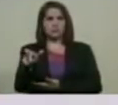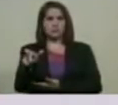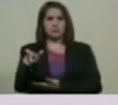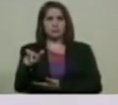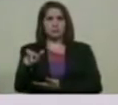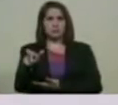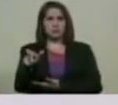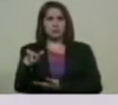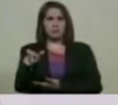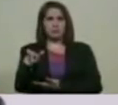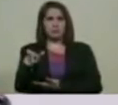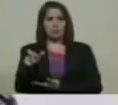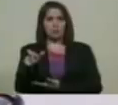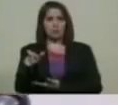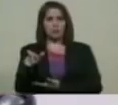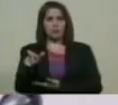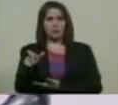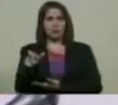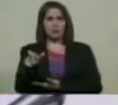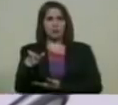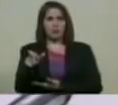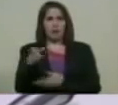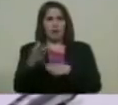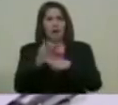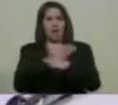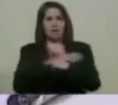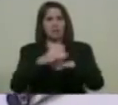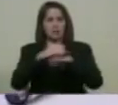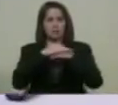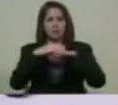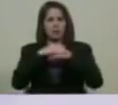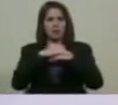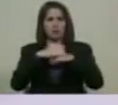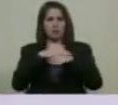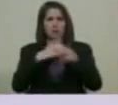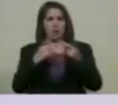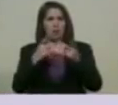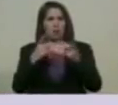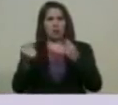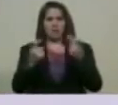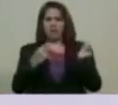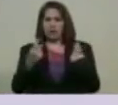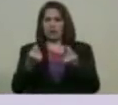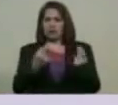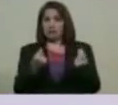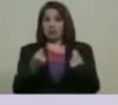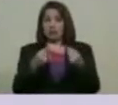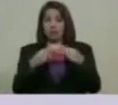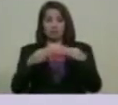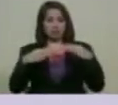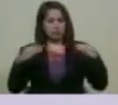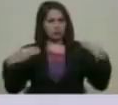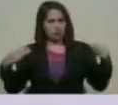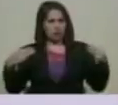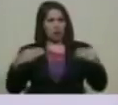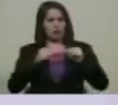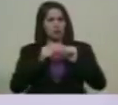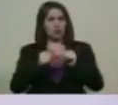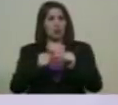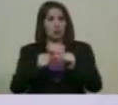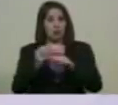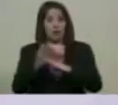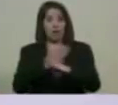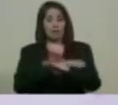Patricio fue ex ministro de Finanzas, ex superintendente de Economía Popular y Solidaria, ex